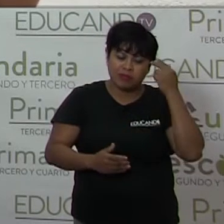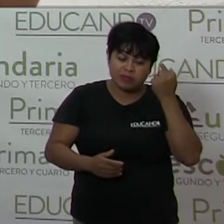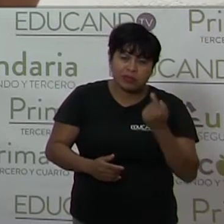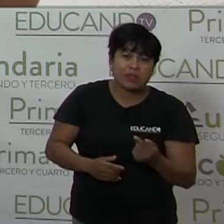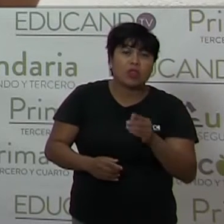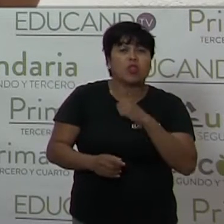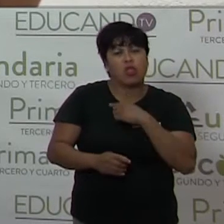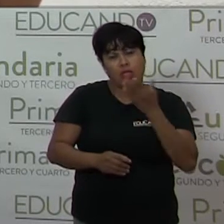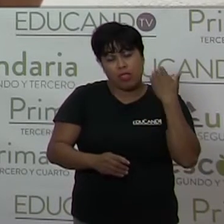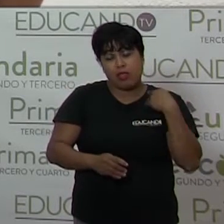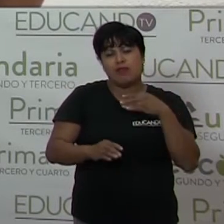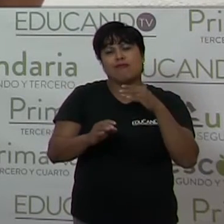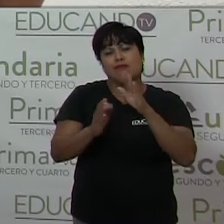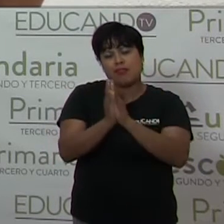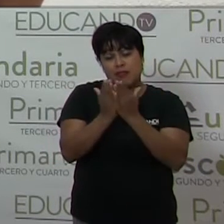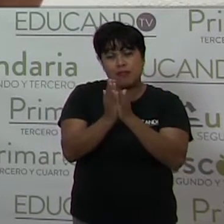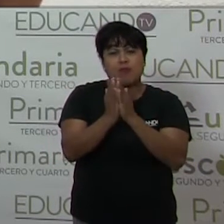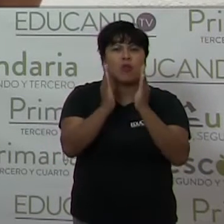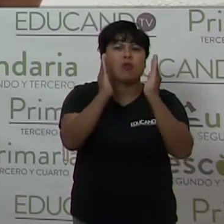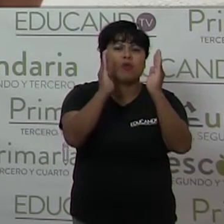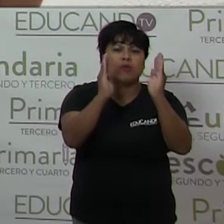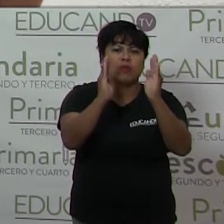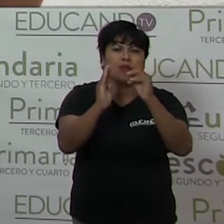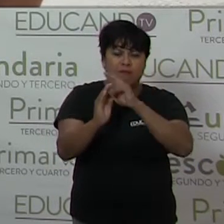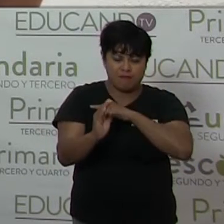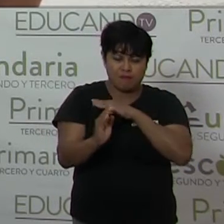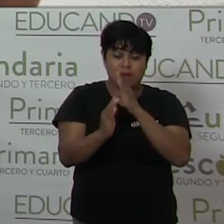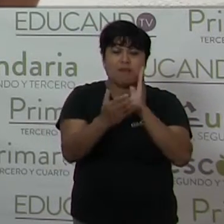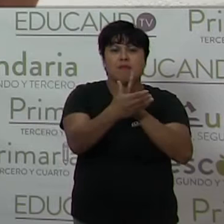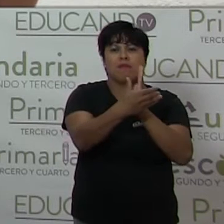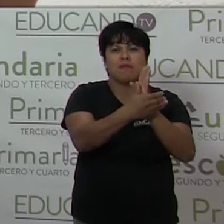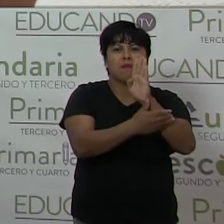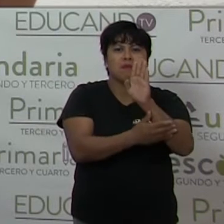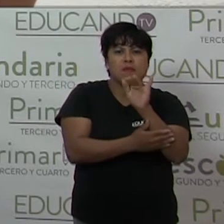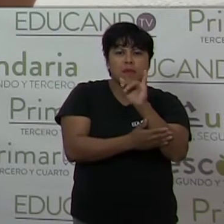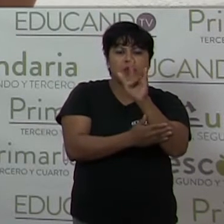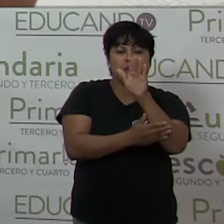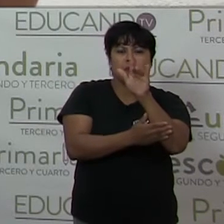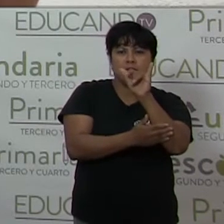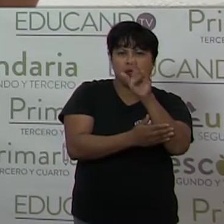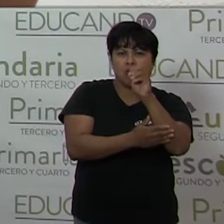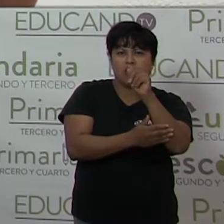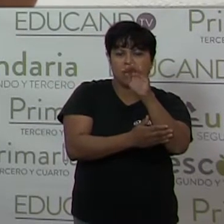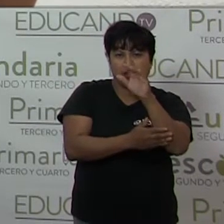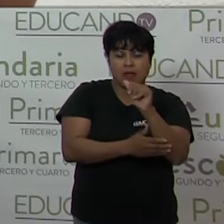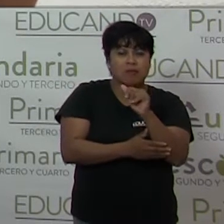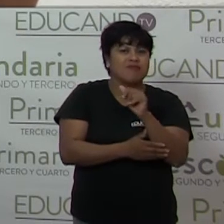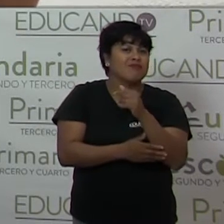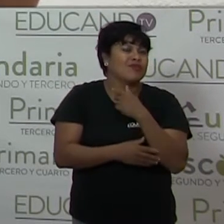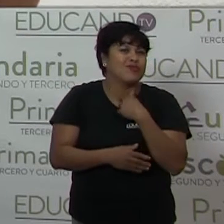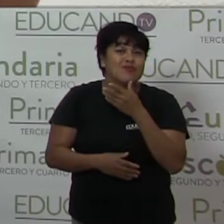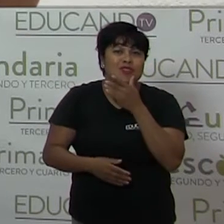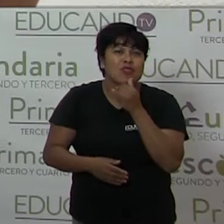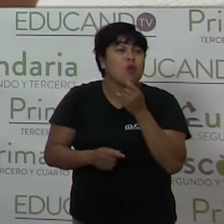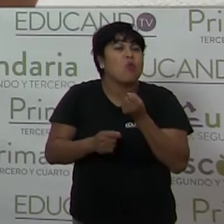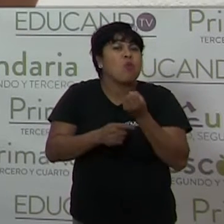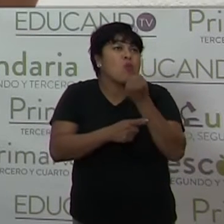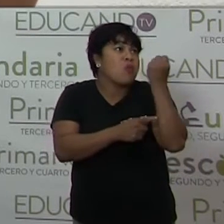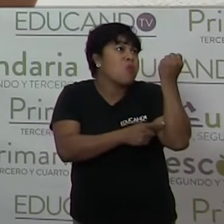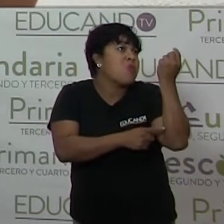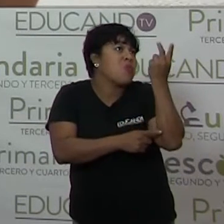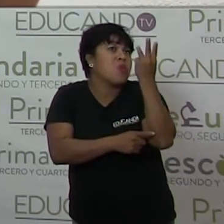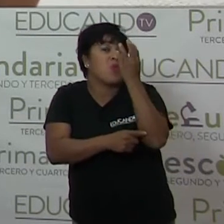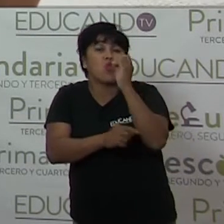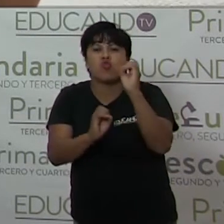yo te decía que el espacio donde guardamos los libros es nuestra biblioteca y no he tenido la curiosidad de